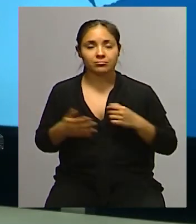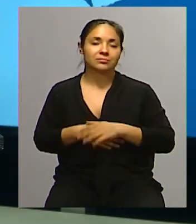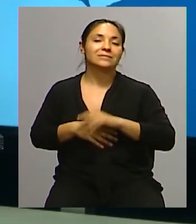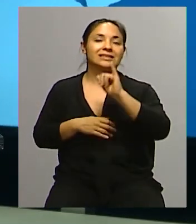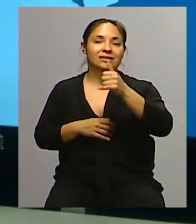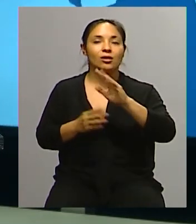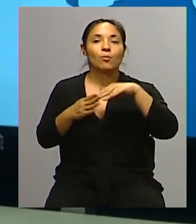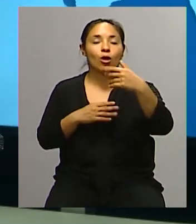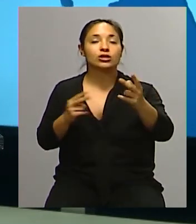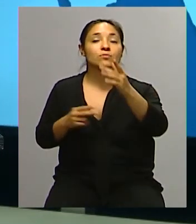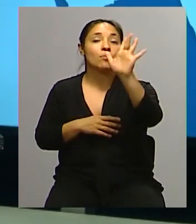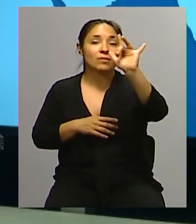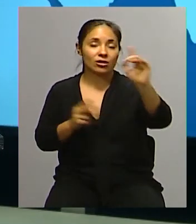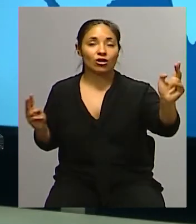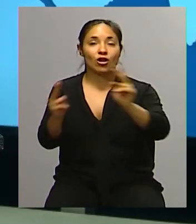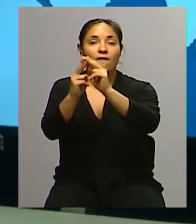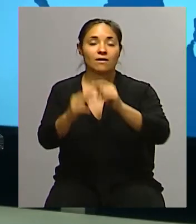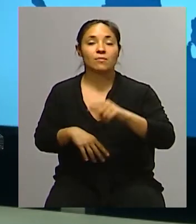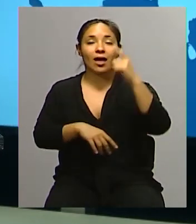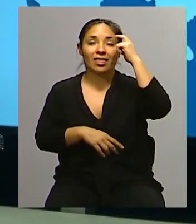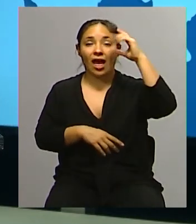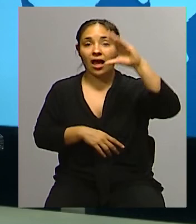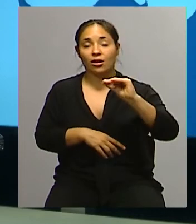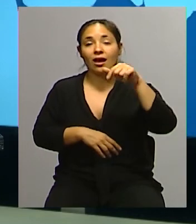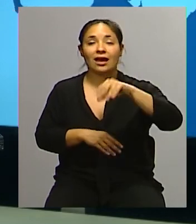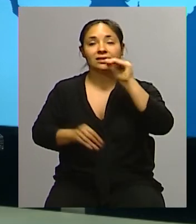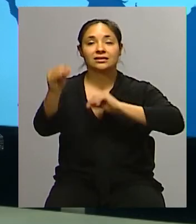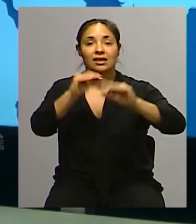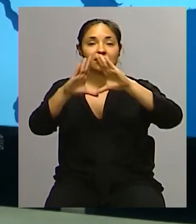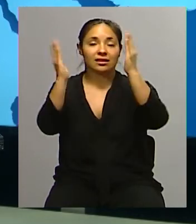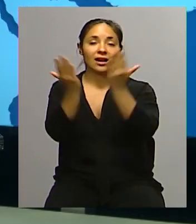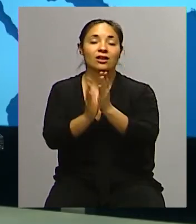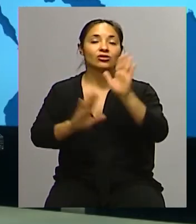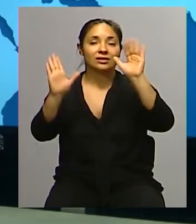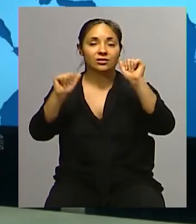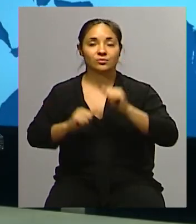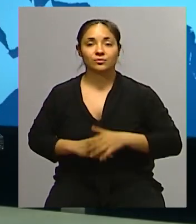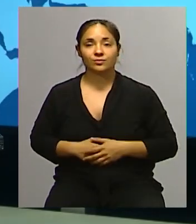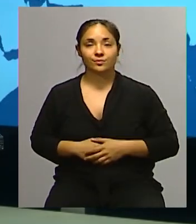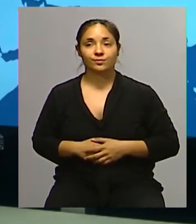reencontrar el próximo miércoles, como siempre, a las 10 de la noche aquí en Chat Internacional. Muchas gracias. Buenas noches.